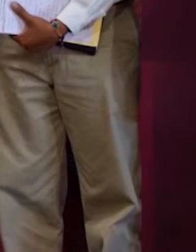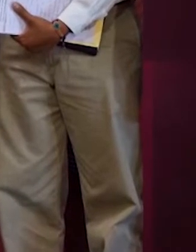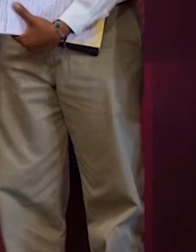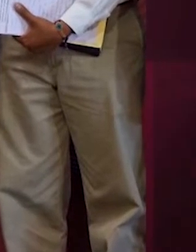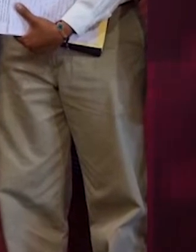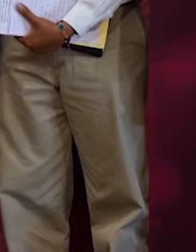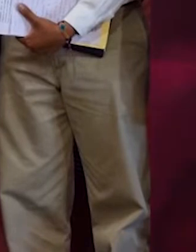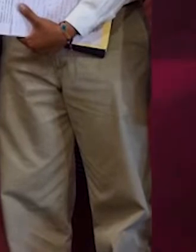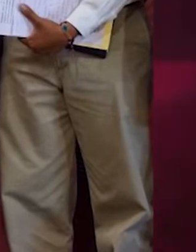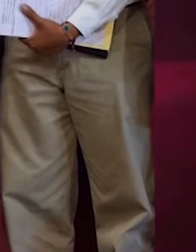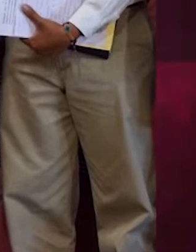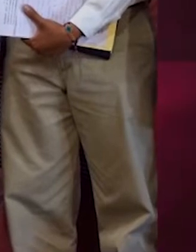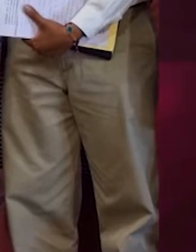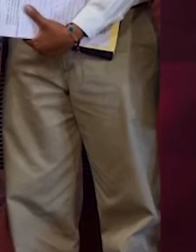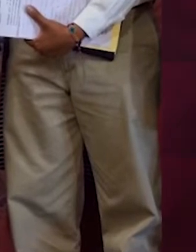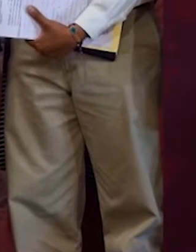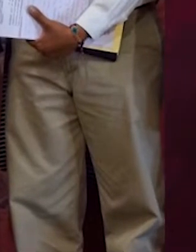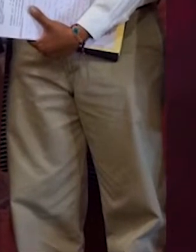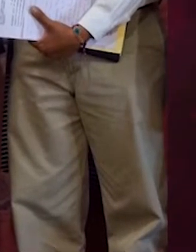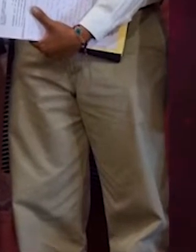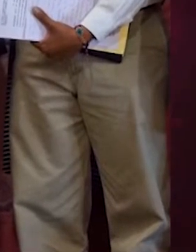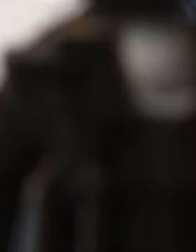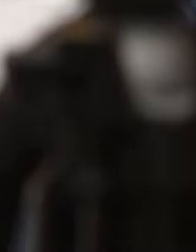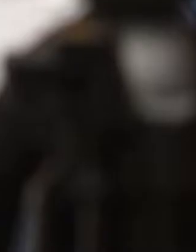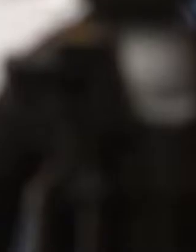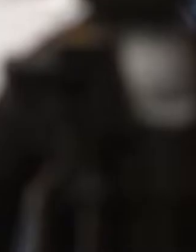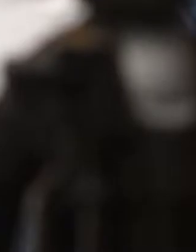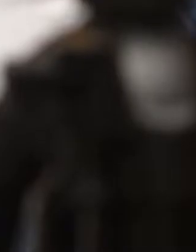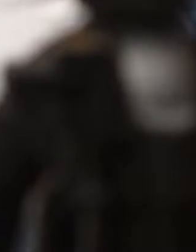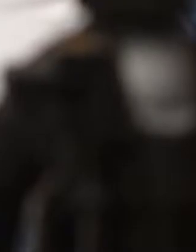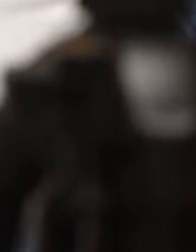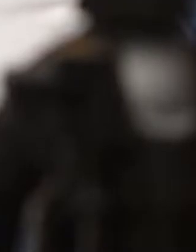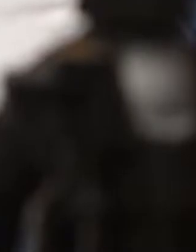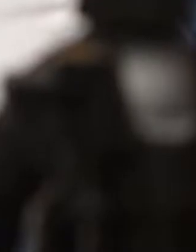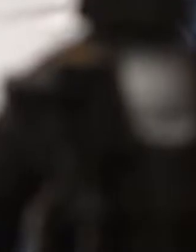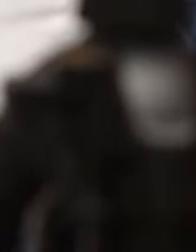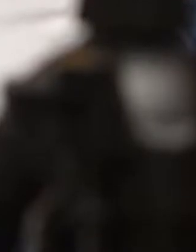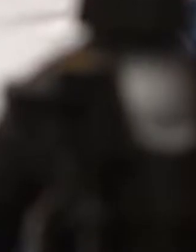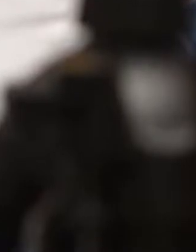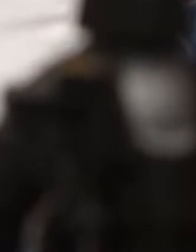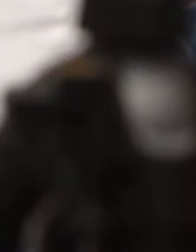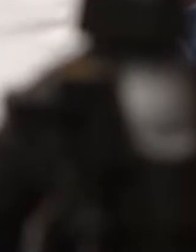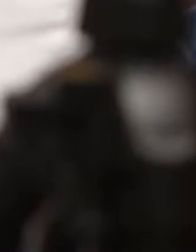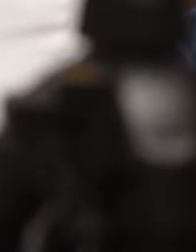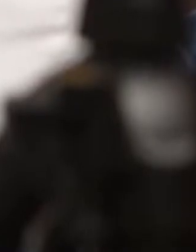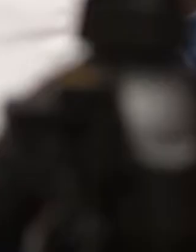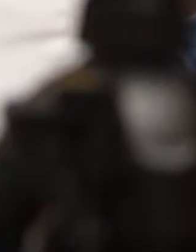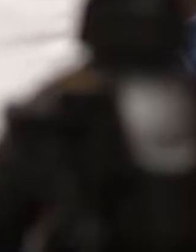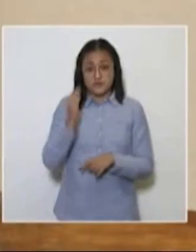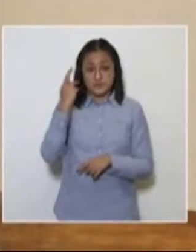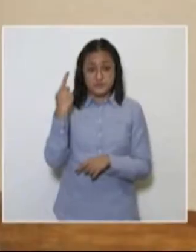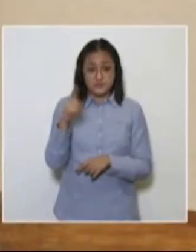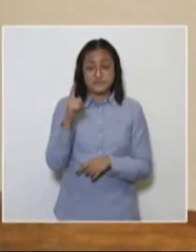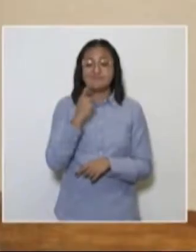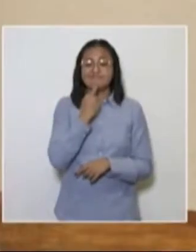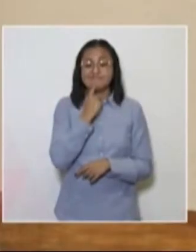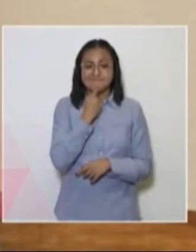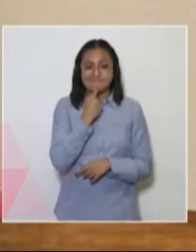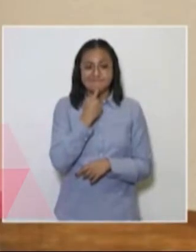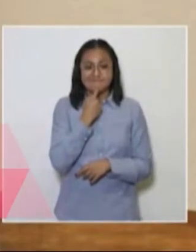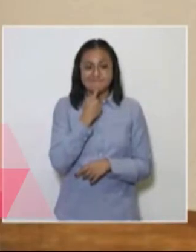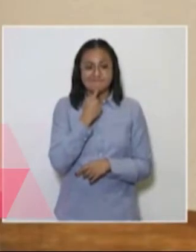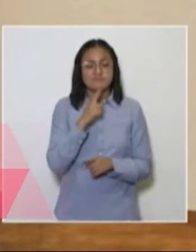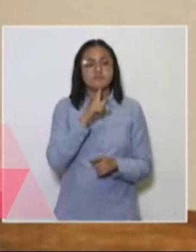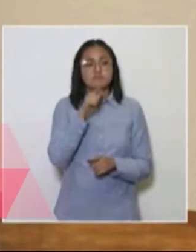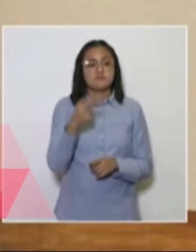La forma en que opera Rodrigo Abdalá y su grupo no es nueva. Desde 2018 también aseguraron algunos espacios. Y